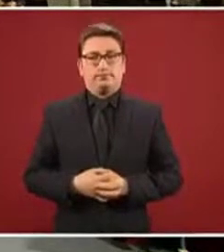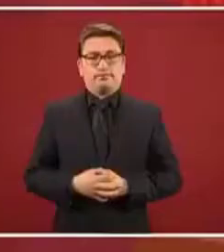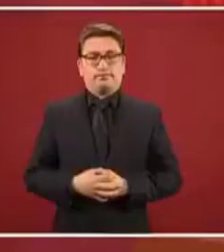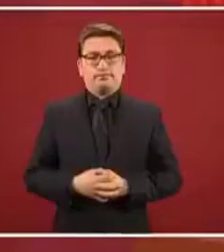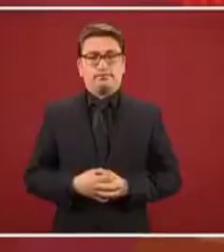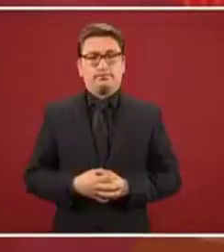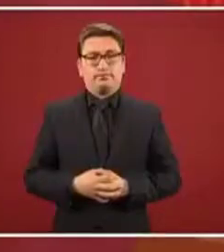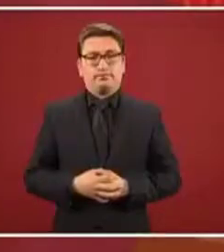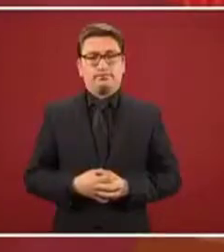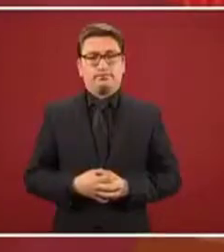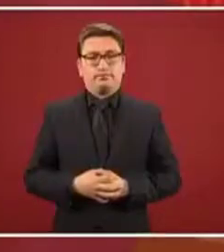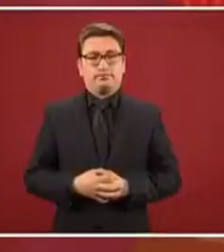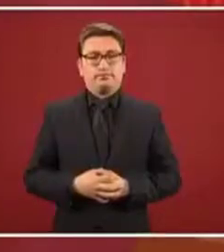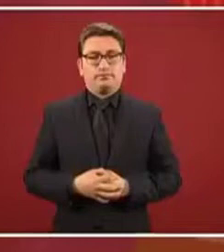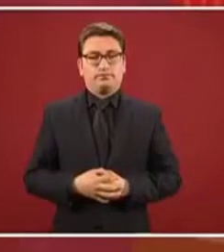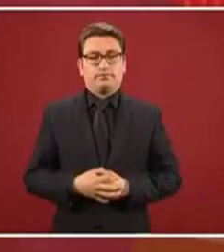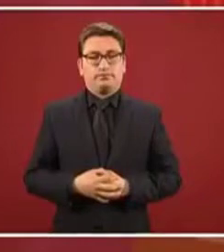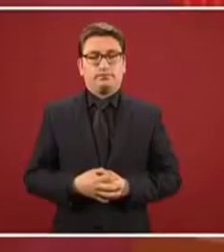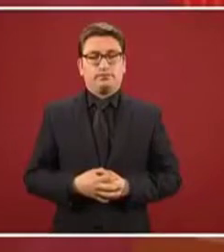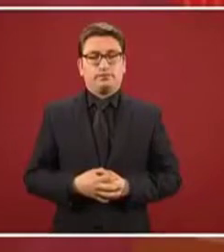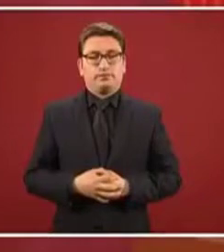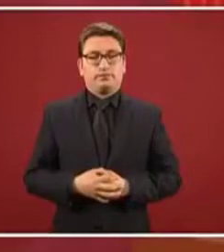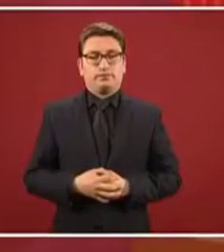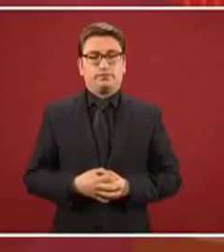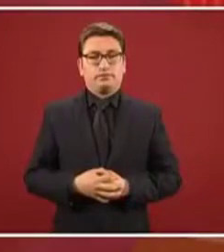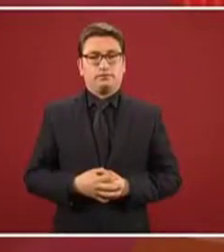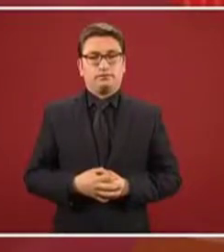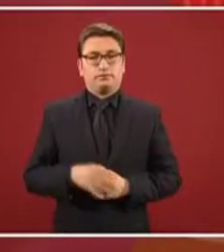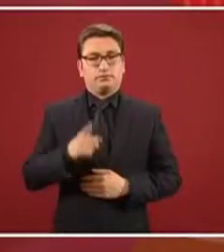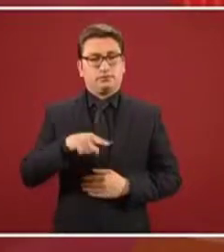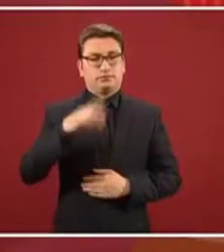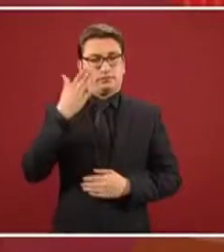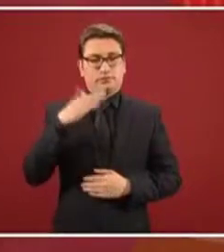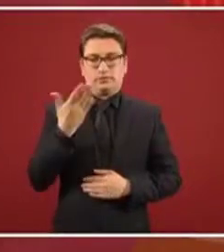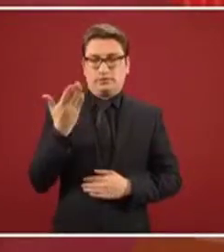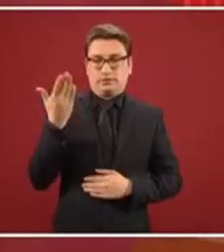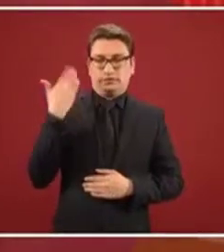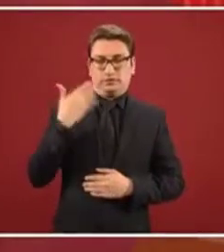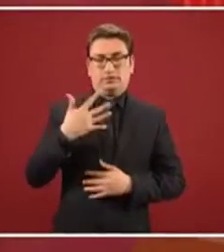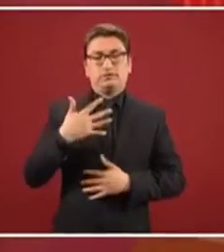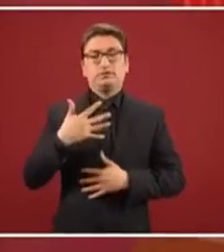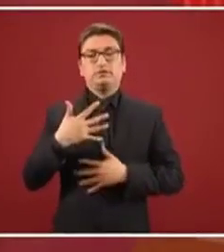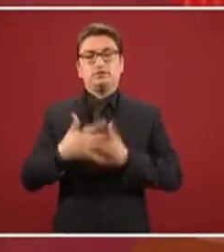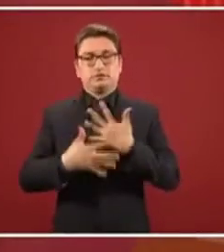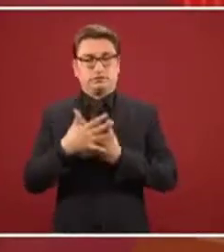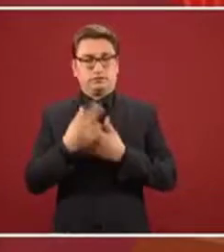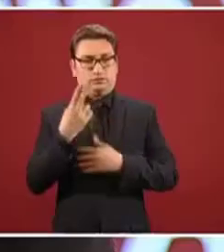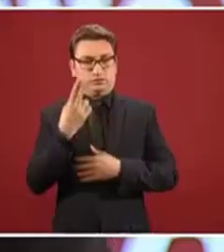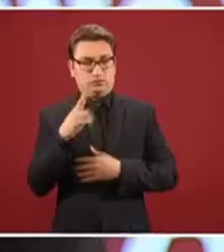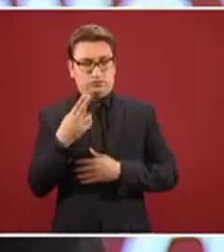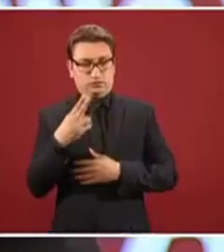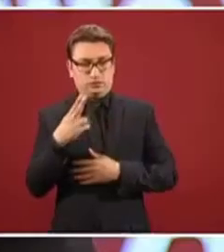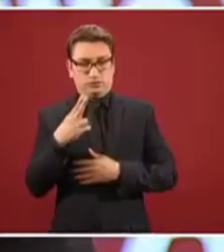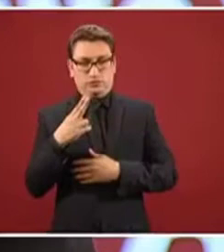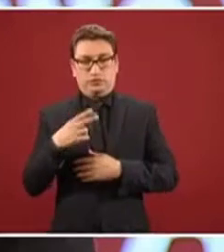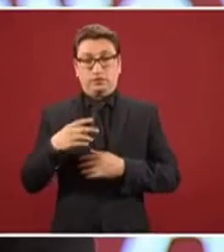Como ustedes saben, el pasado 15 de noviembre se recibieron en la